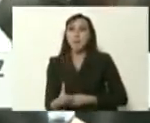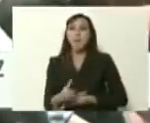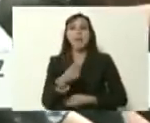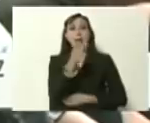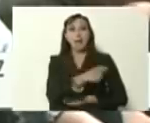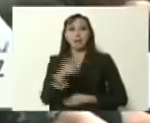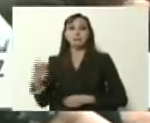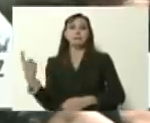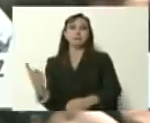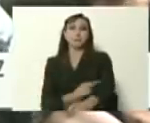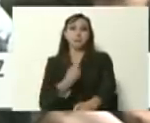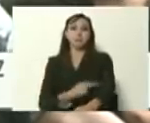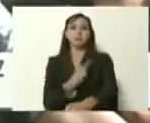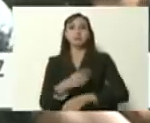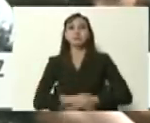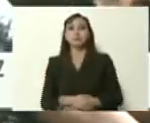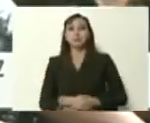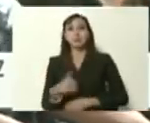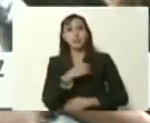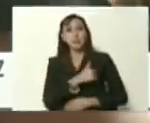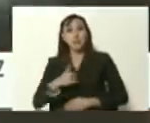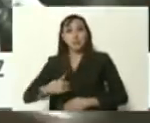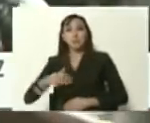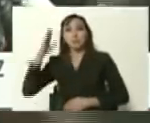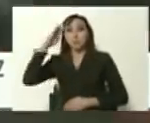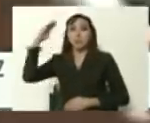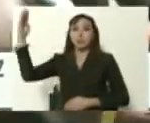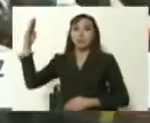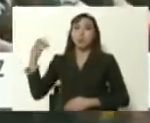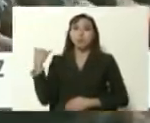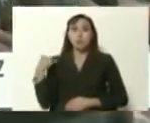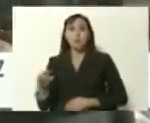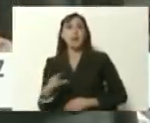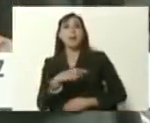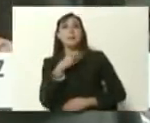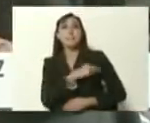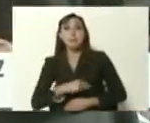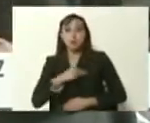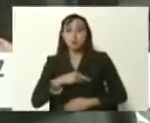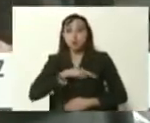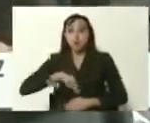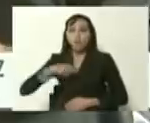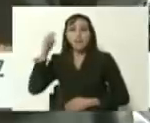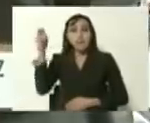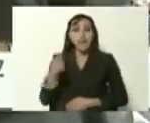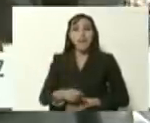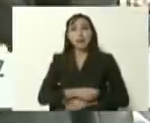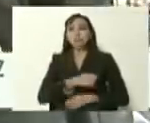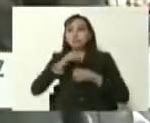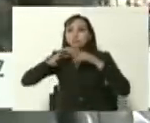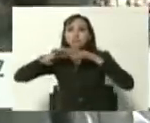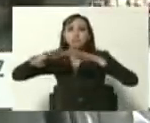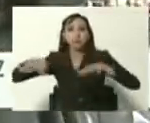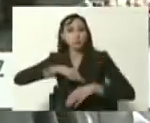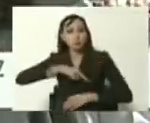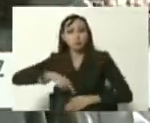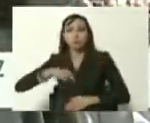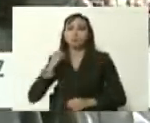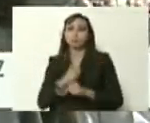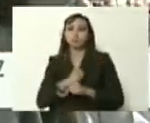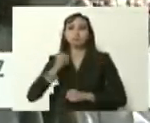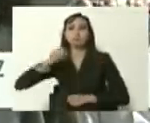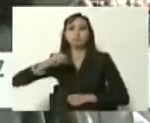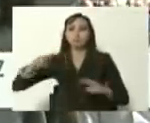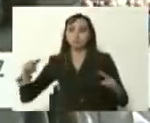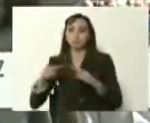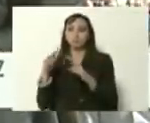prójimo. Creemos que Dios tiene una misión y nuestra tarea es divulgarla, por eso estamos aquí. Y